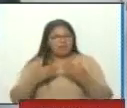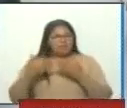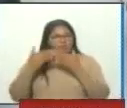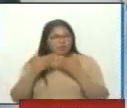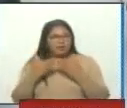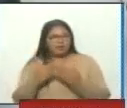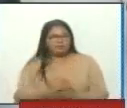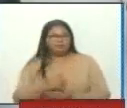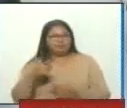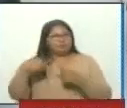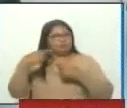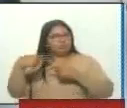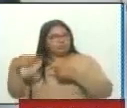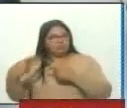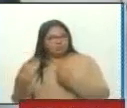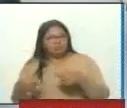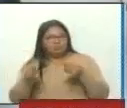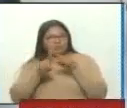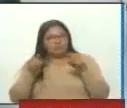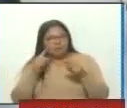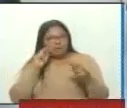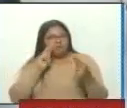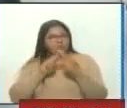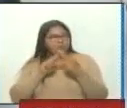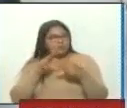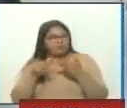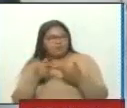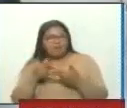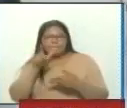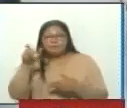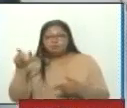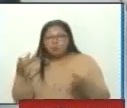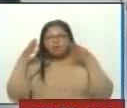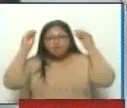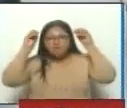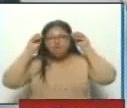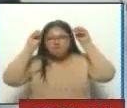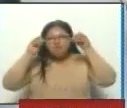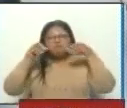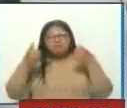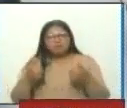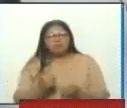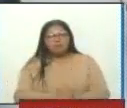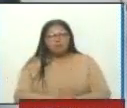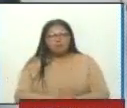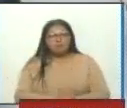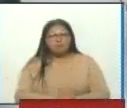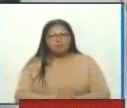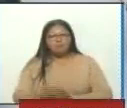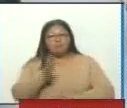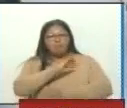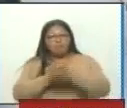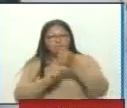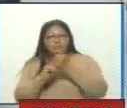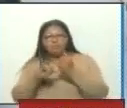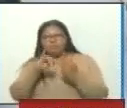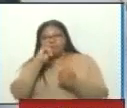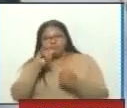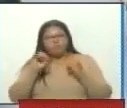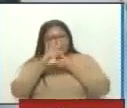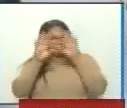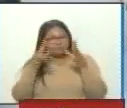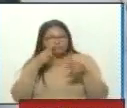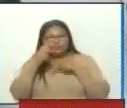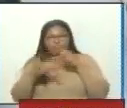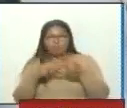en la cotidianidad, para dárselo a conocer y que la gente se forme, la gente se fortalezca con la información. Y eso, por supuesto, si hay una